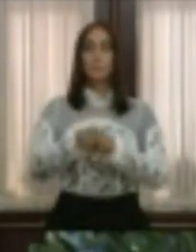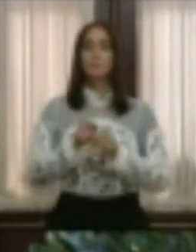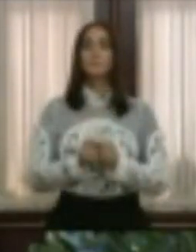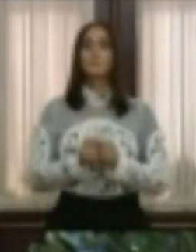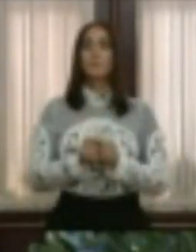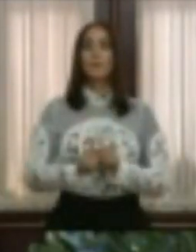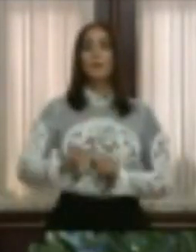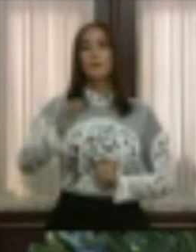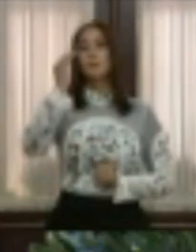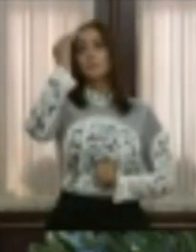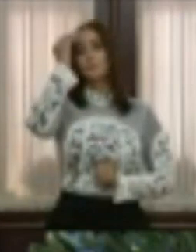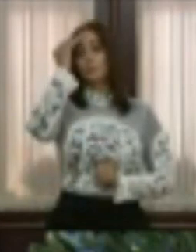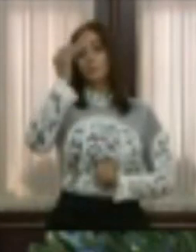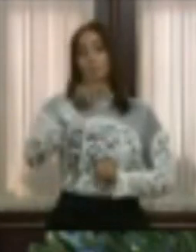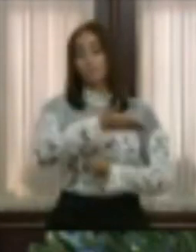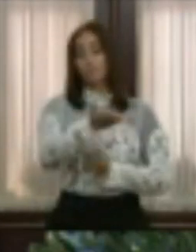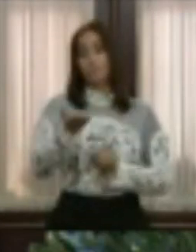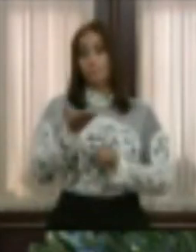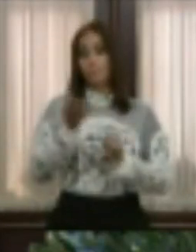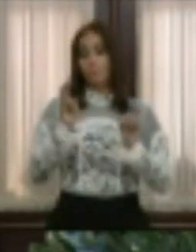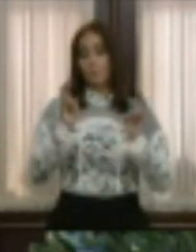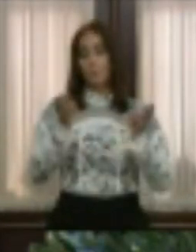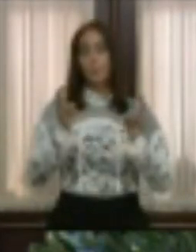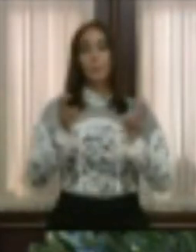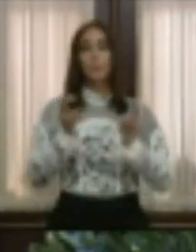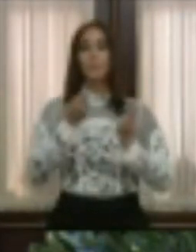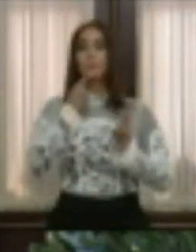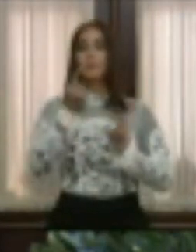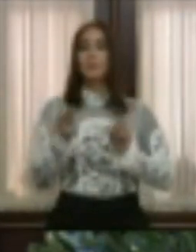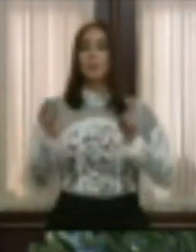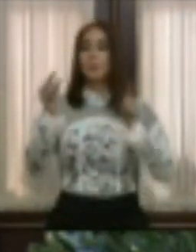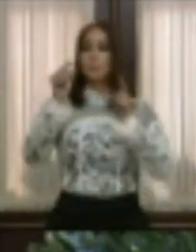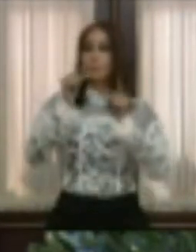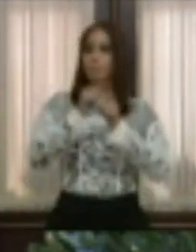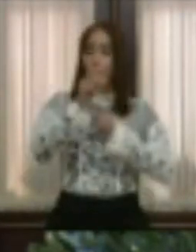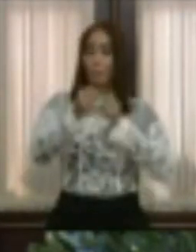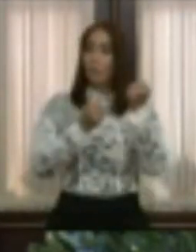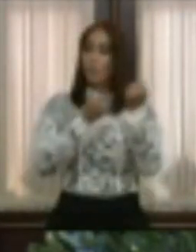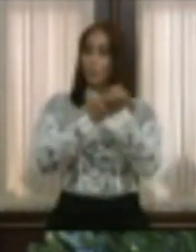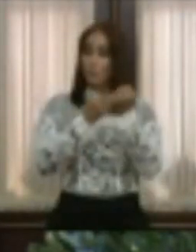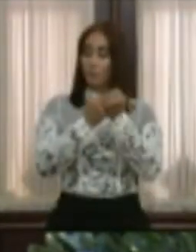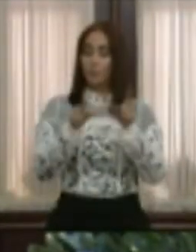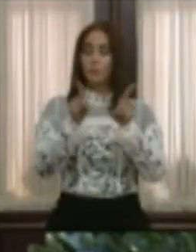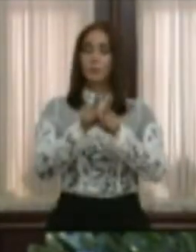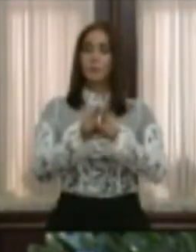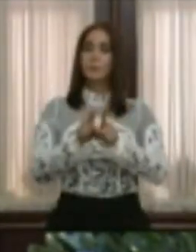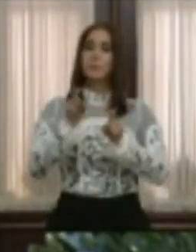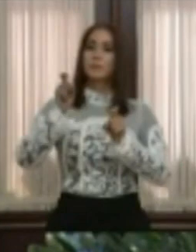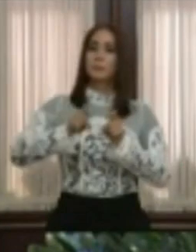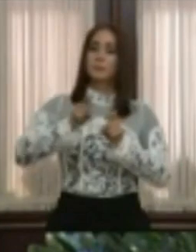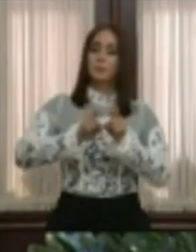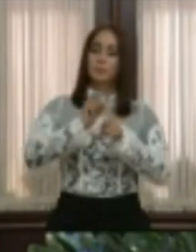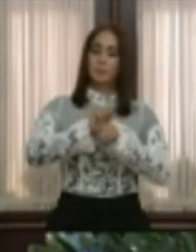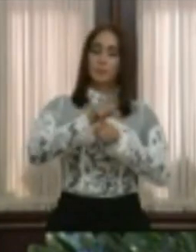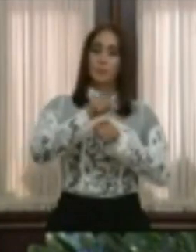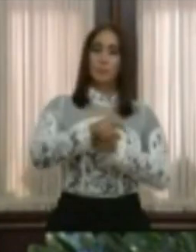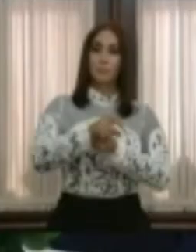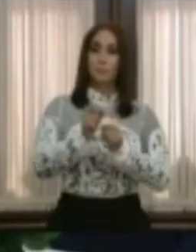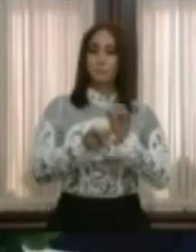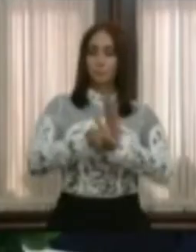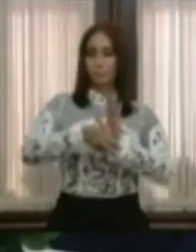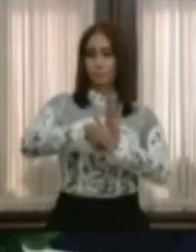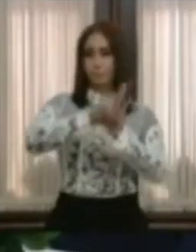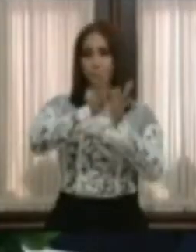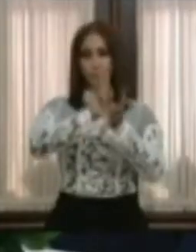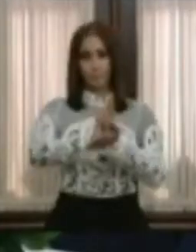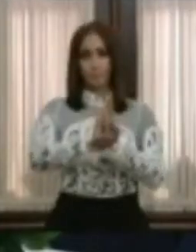Conscientes de esto, sabemos que, más que palabras de apoyo, el turismo necesita medidas concretas para recuperarse.